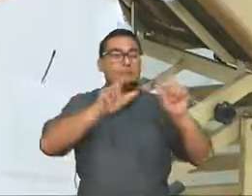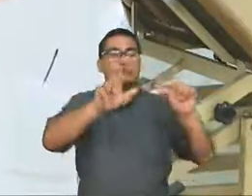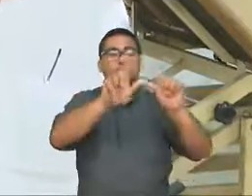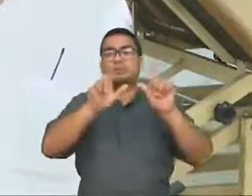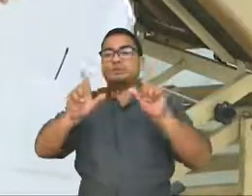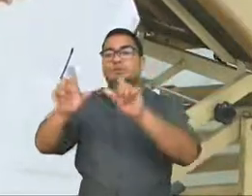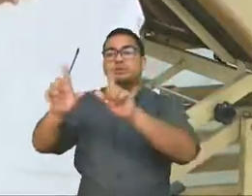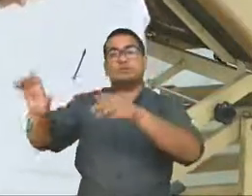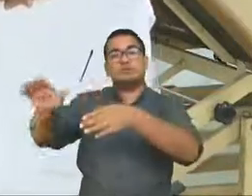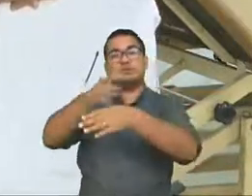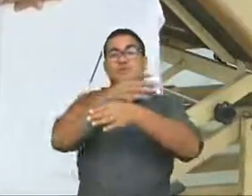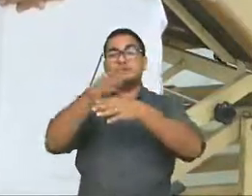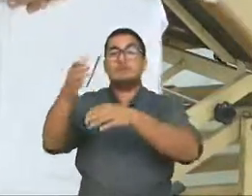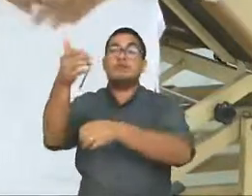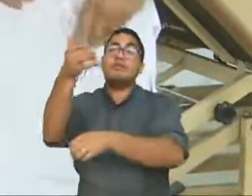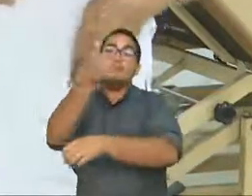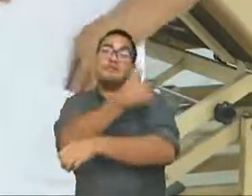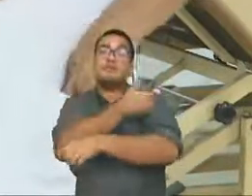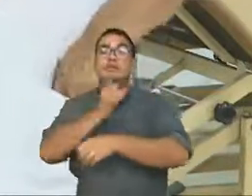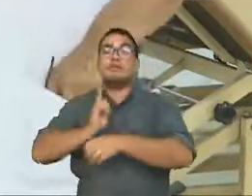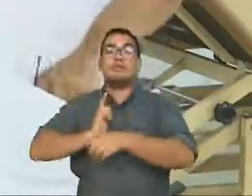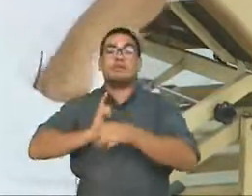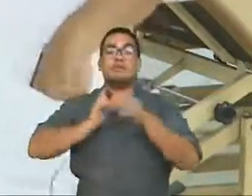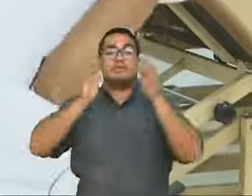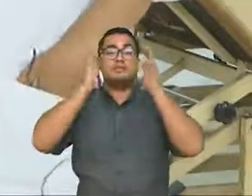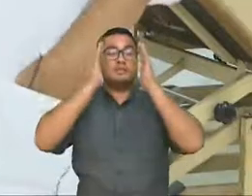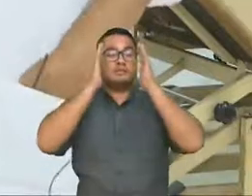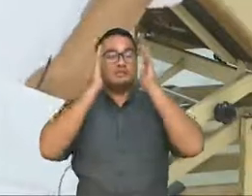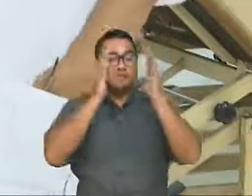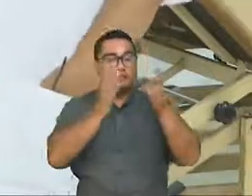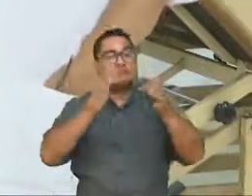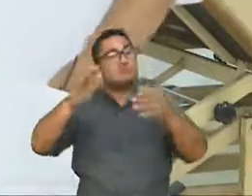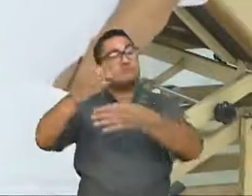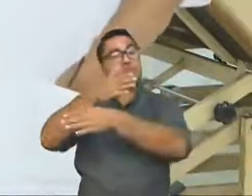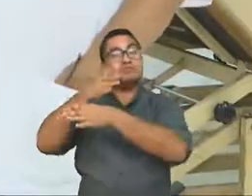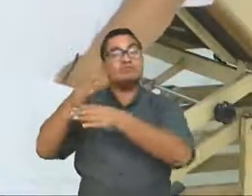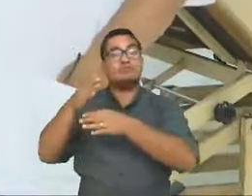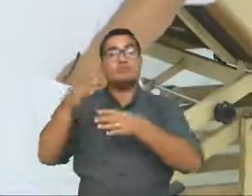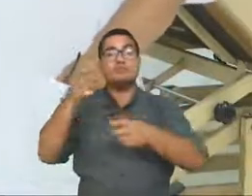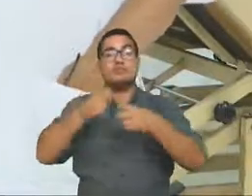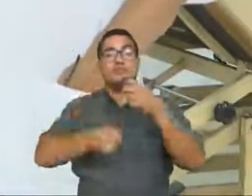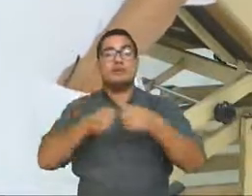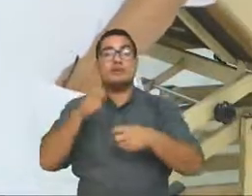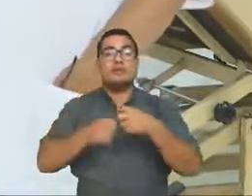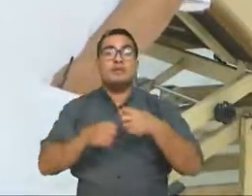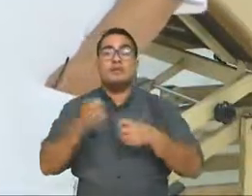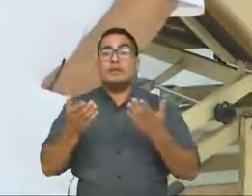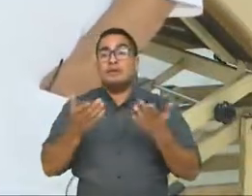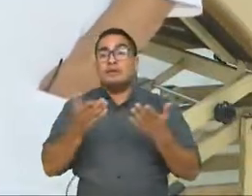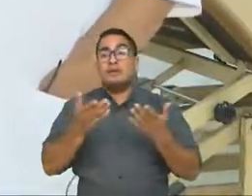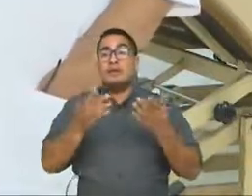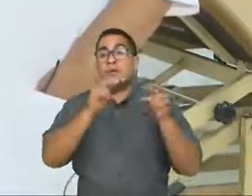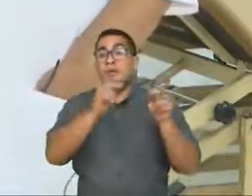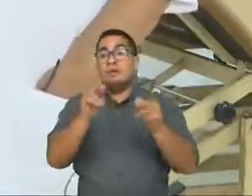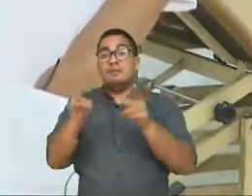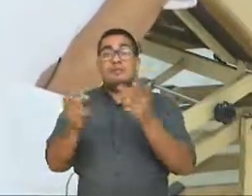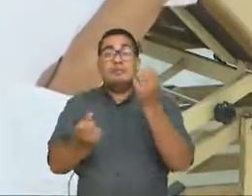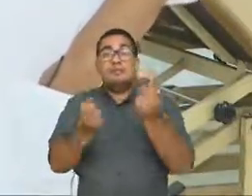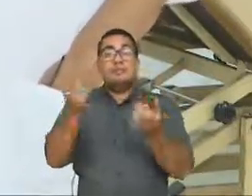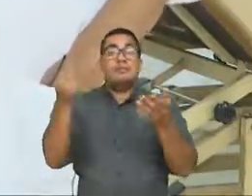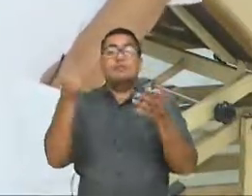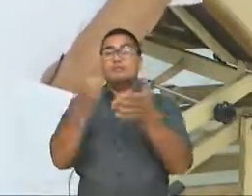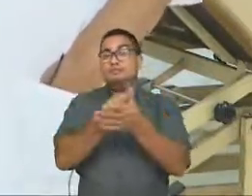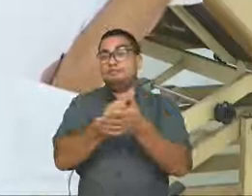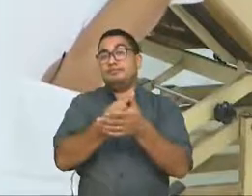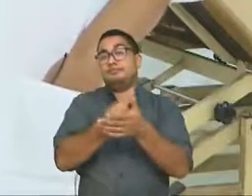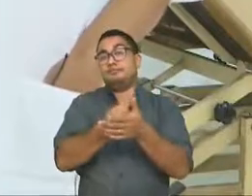nueve especialidades que tienen precisamente esas lesiones que afectan, por ejemplo, que sufren las personas con accidentes de